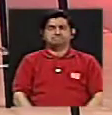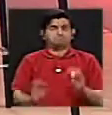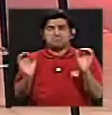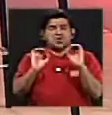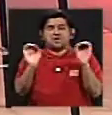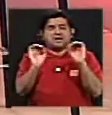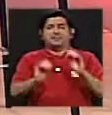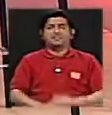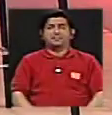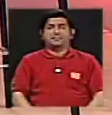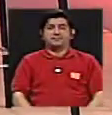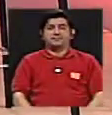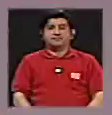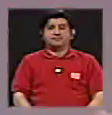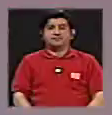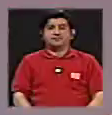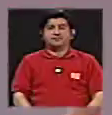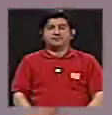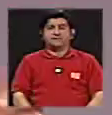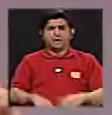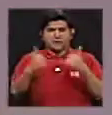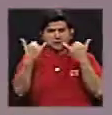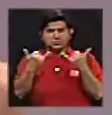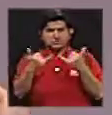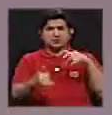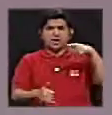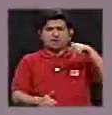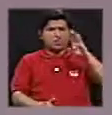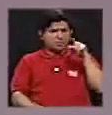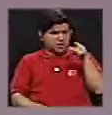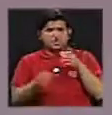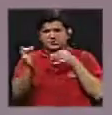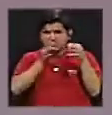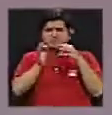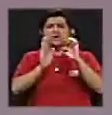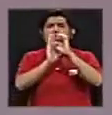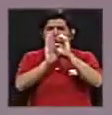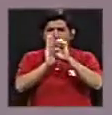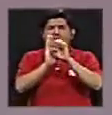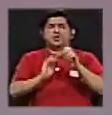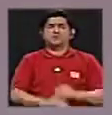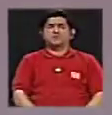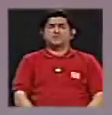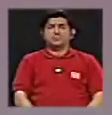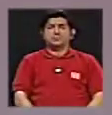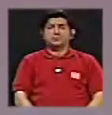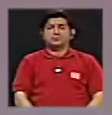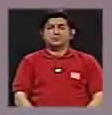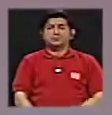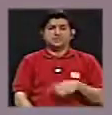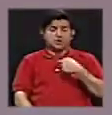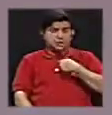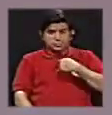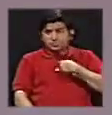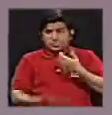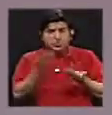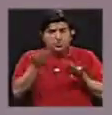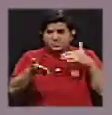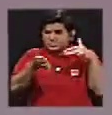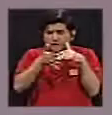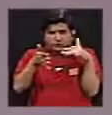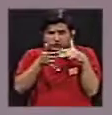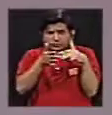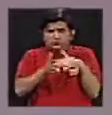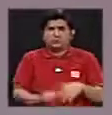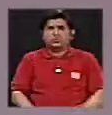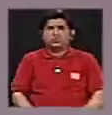manera. Ya incluso, Paul lo ha explicado incluso con ejemplos, y de todos modos, si uno estudia